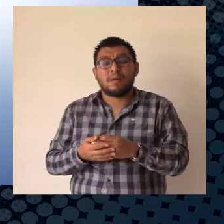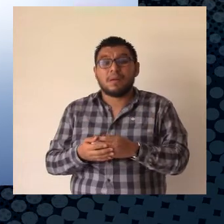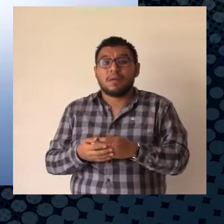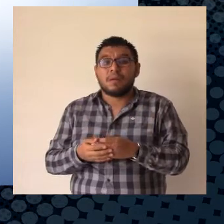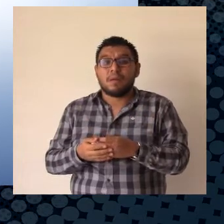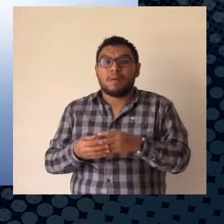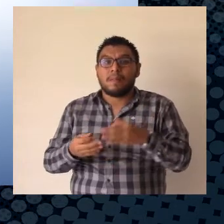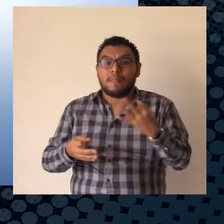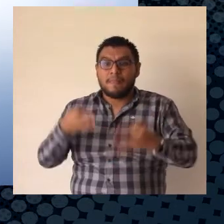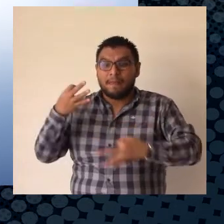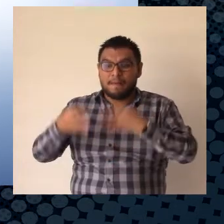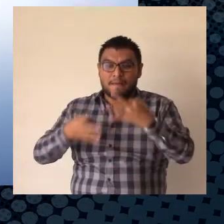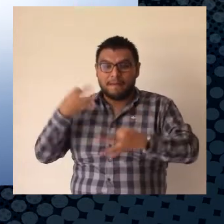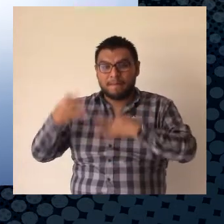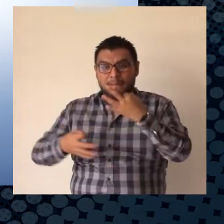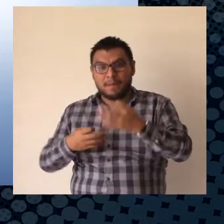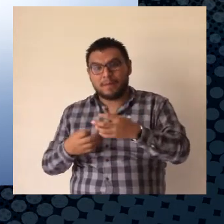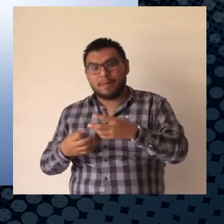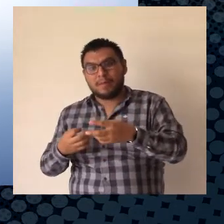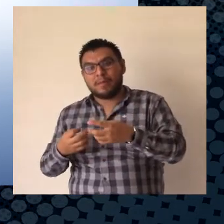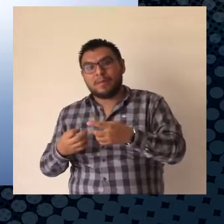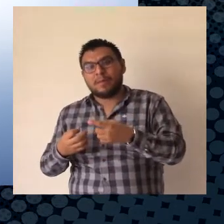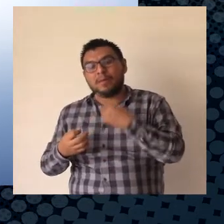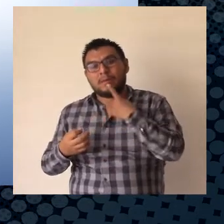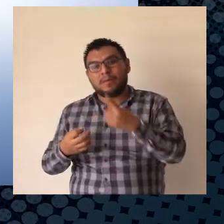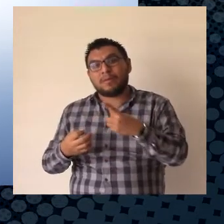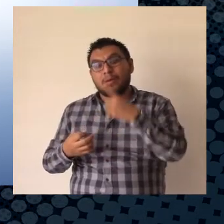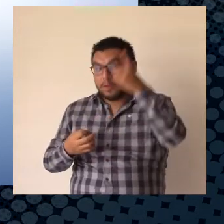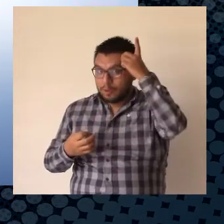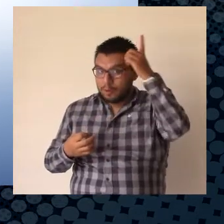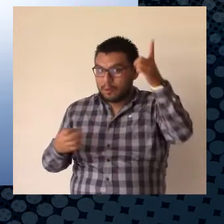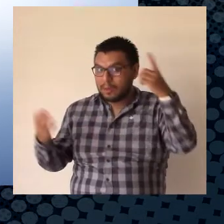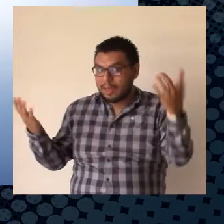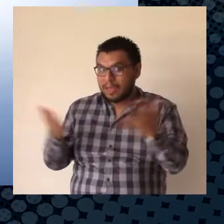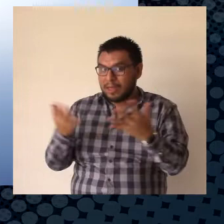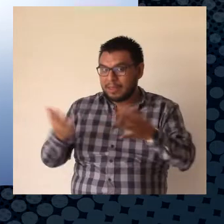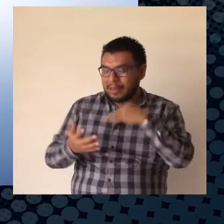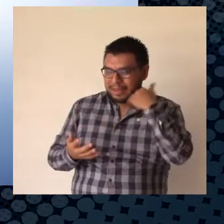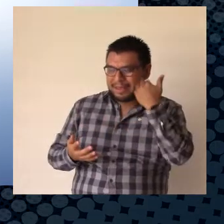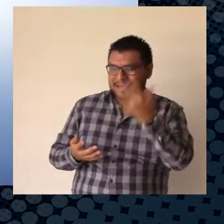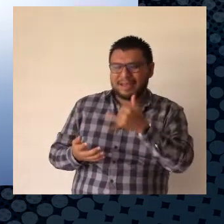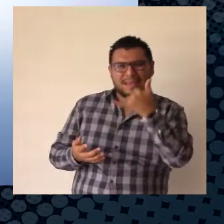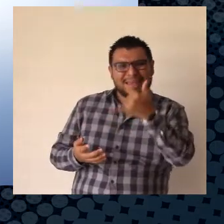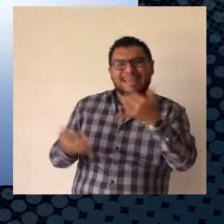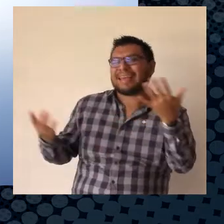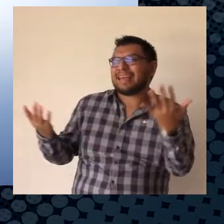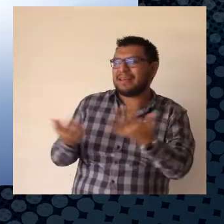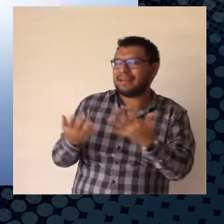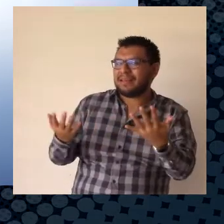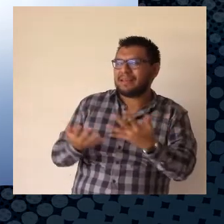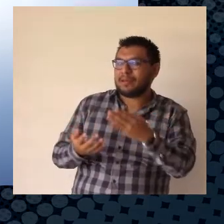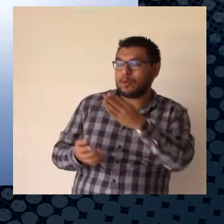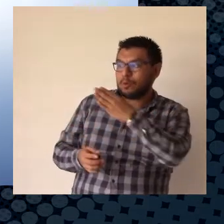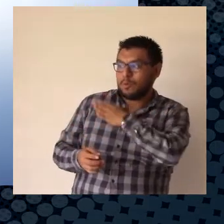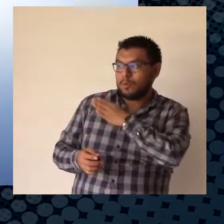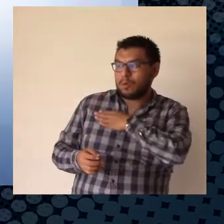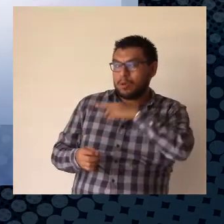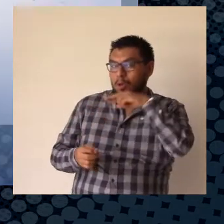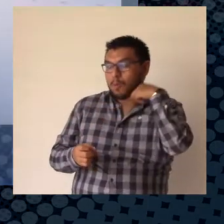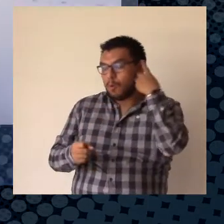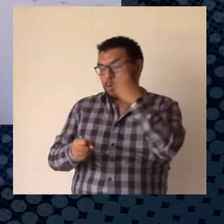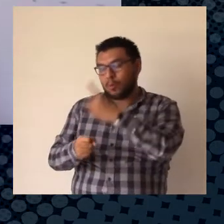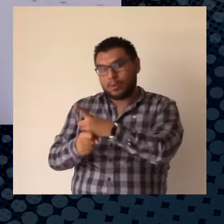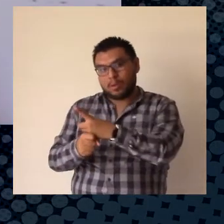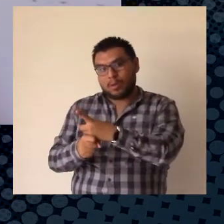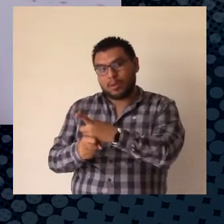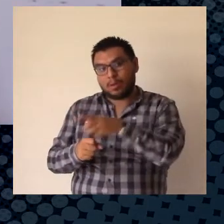Dios es el que en vosotros produce así el querer como el hacer por su buena voluntad. Cuando